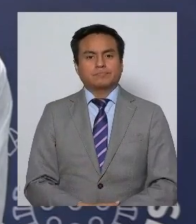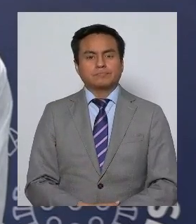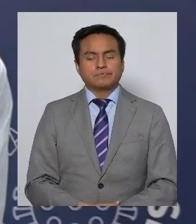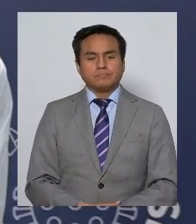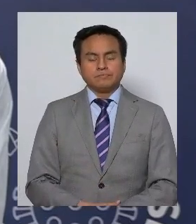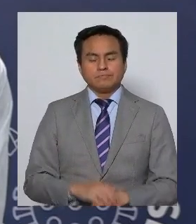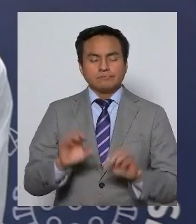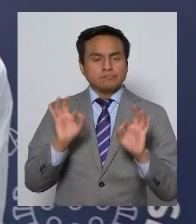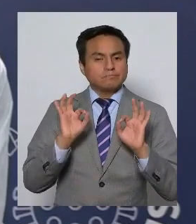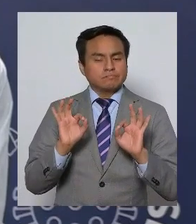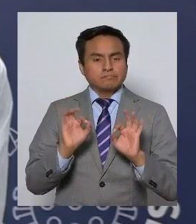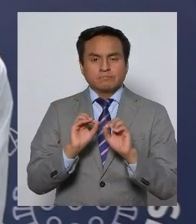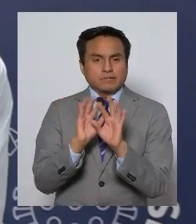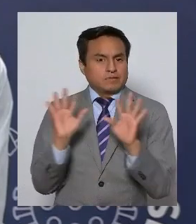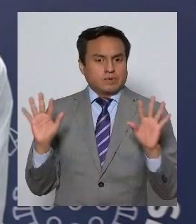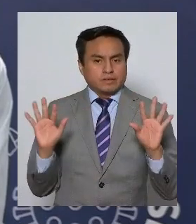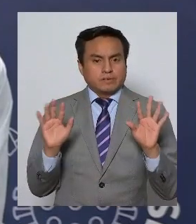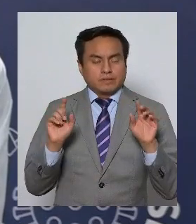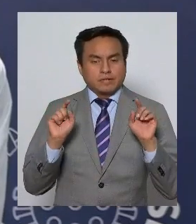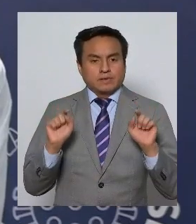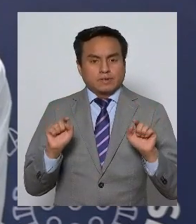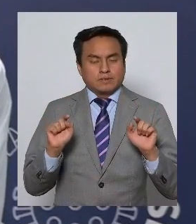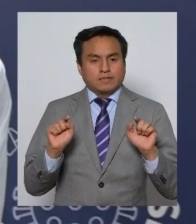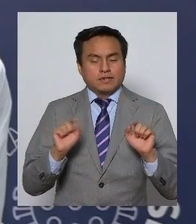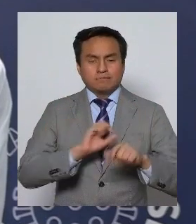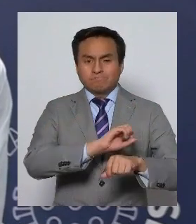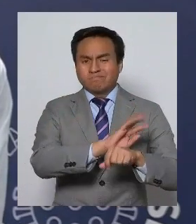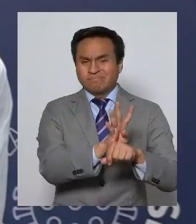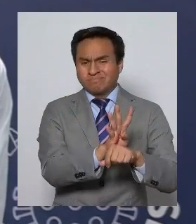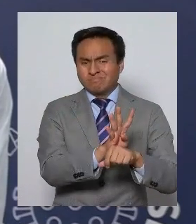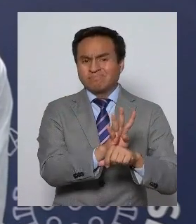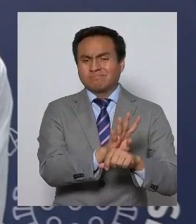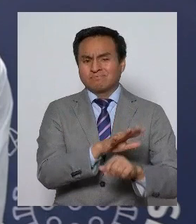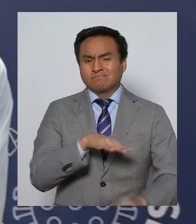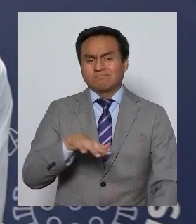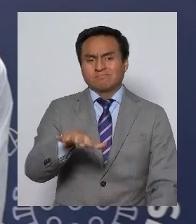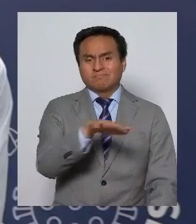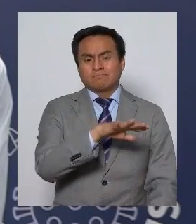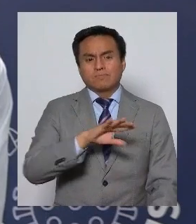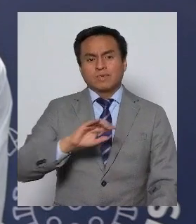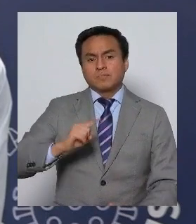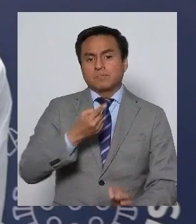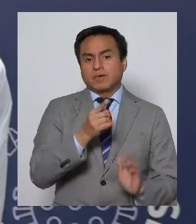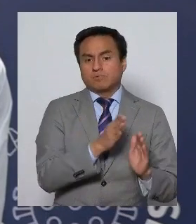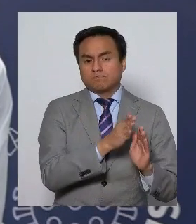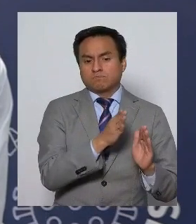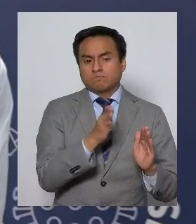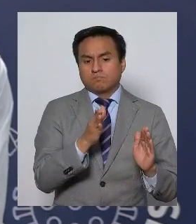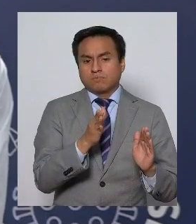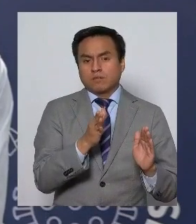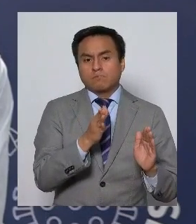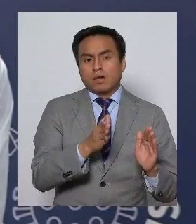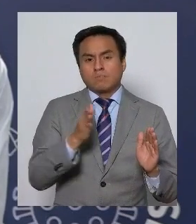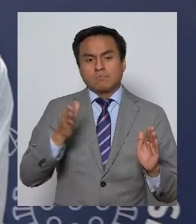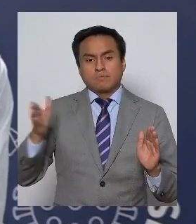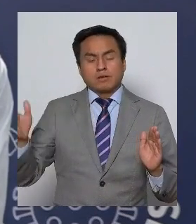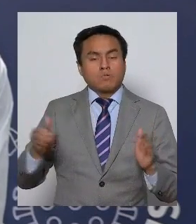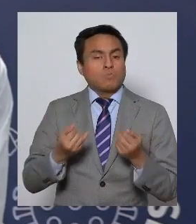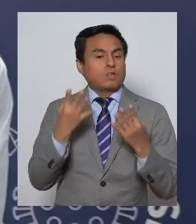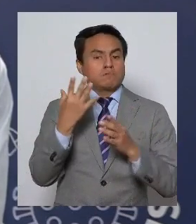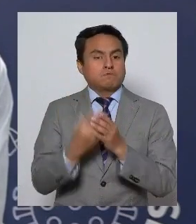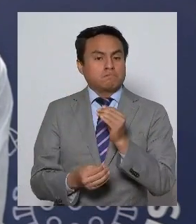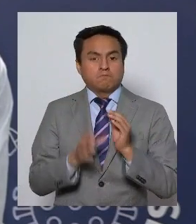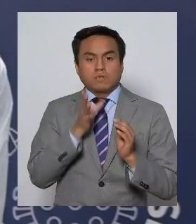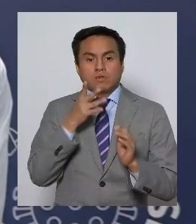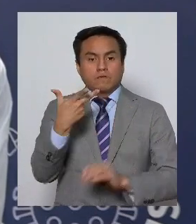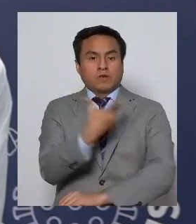es evidente que esta pandemia en su primer ciclo, no sabemos cuántos ciclos va a tener, cuándo vamos a tener